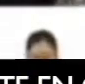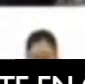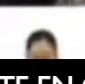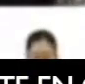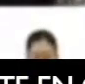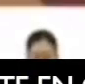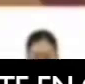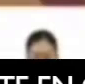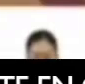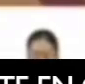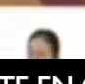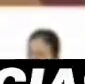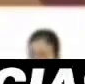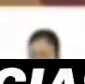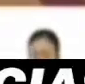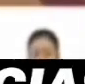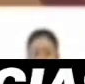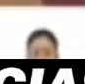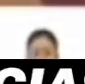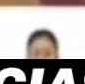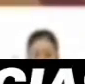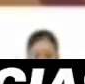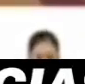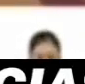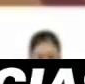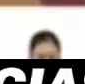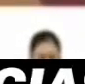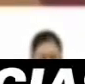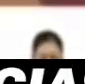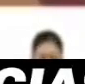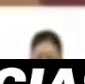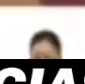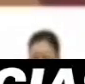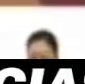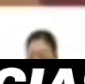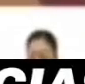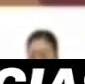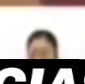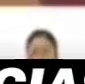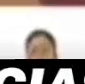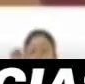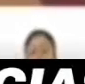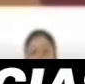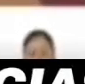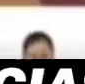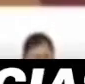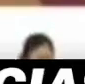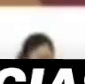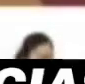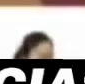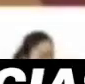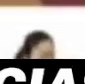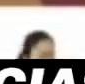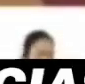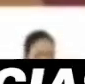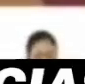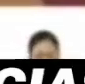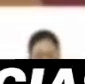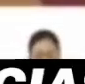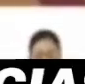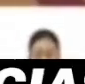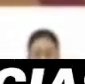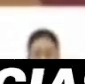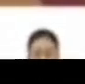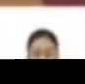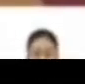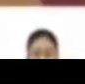un nuevo aeropuerto que ya está funcionando, el Aeropuerto Internacional Felipe Ángeles. Está construyendo un